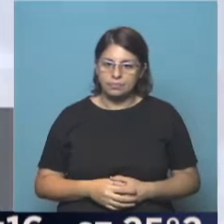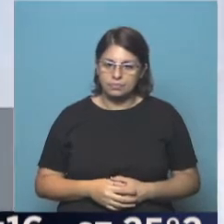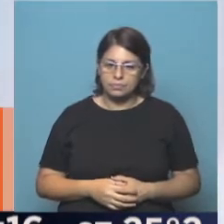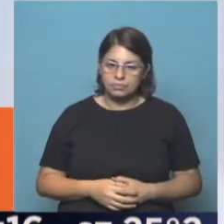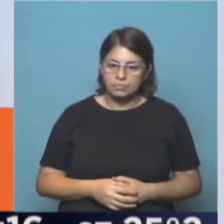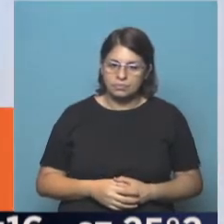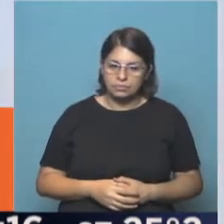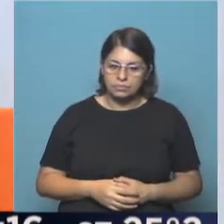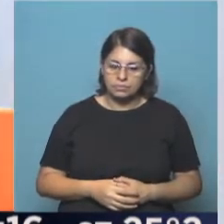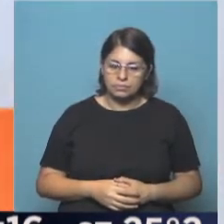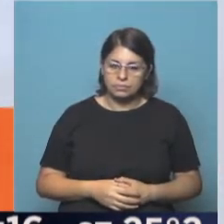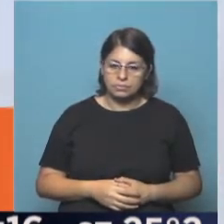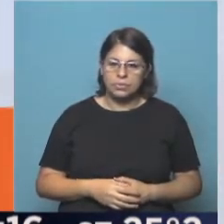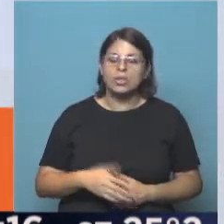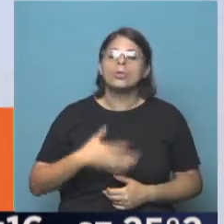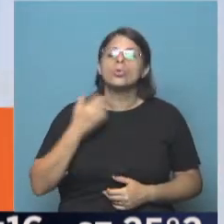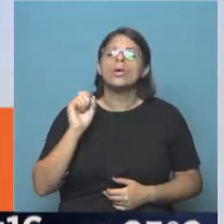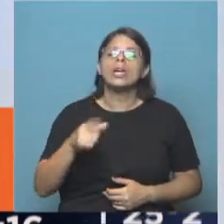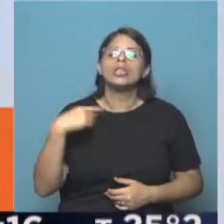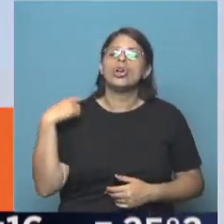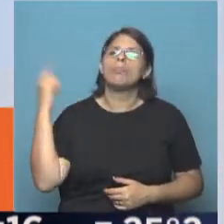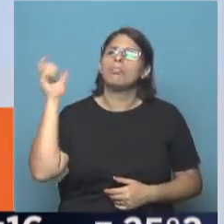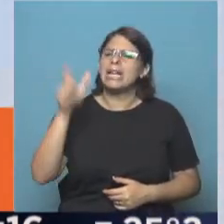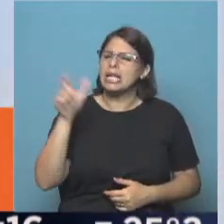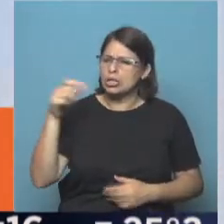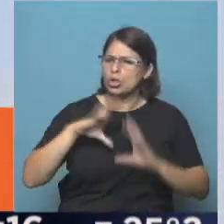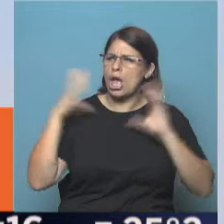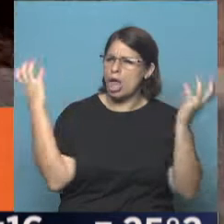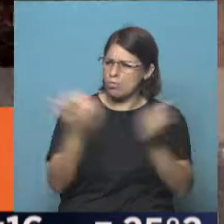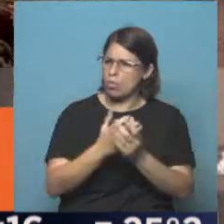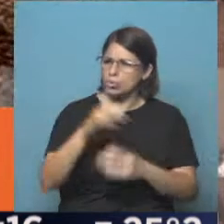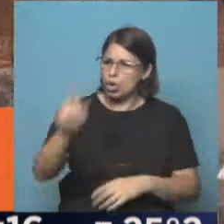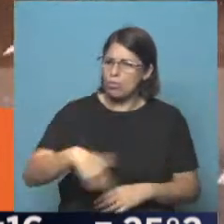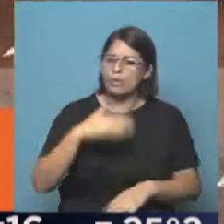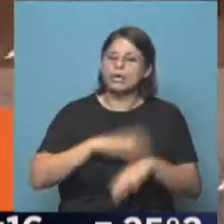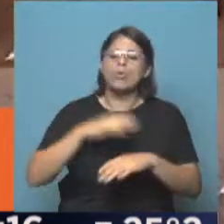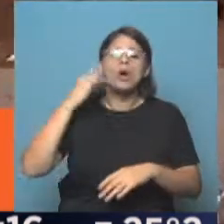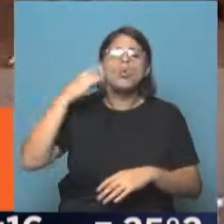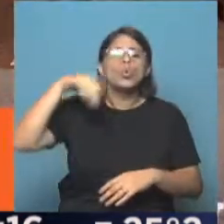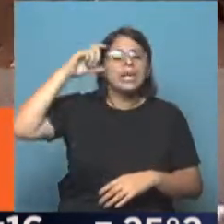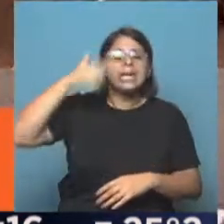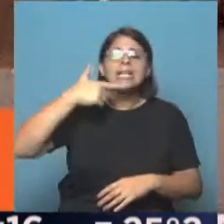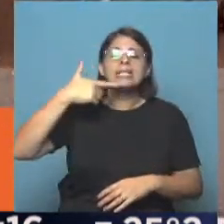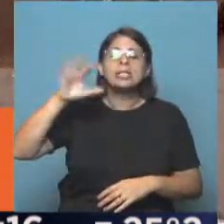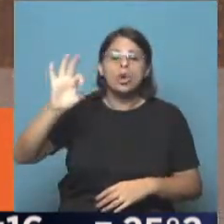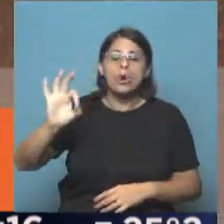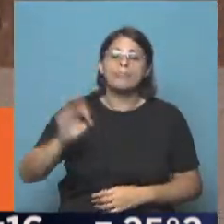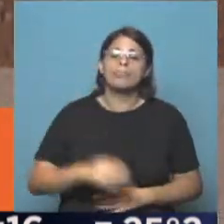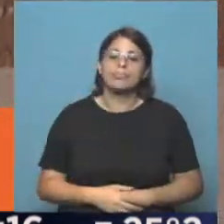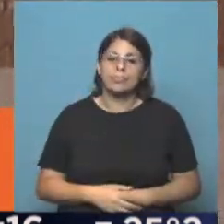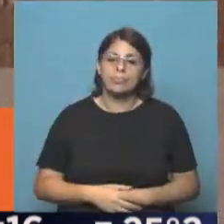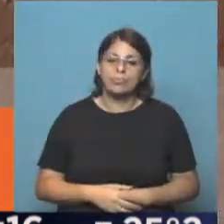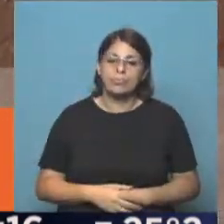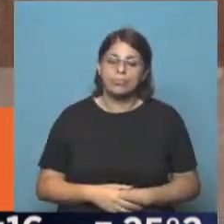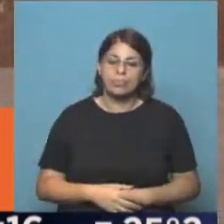Es un patrimonio de la humanidad, pasó a ser patrimonio cultural de la humanidad a través de la UNESCO, ingresó en la cartografía